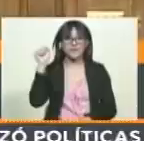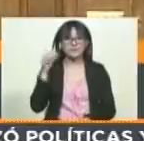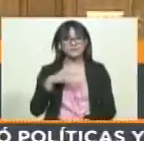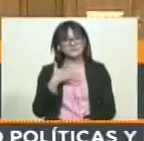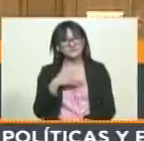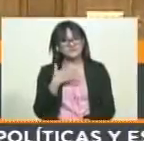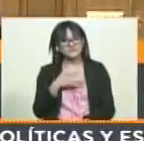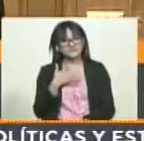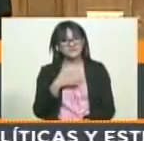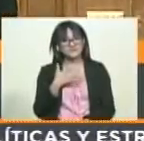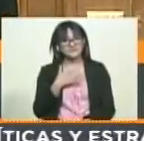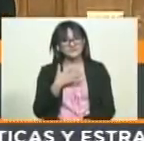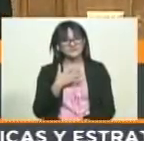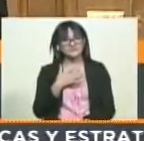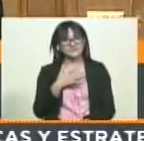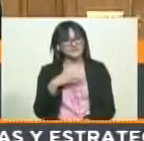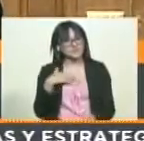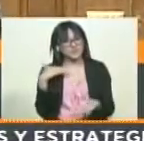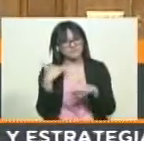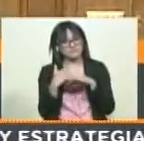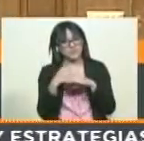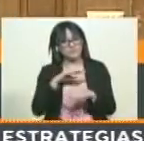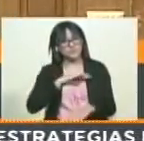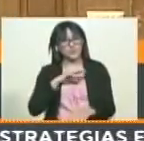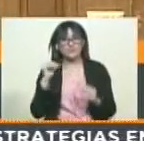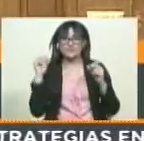victoria como nuestra. Y yo creo...